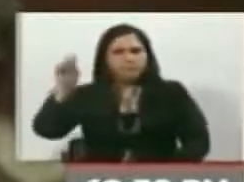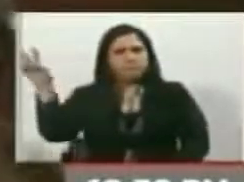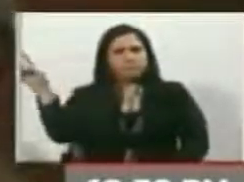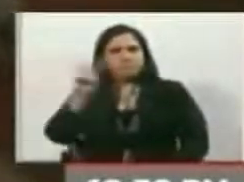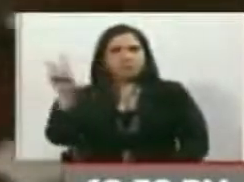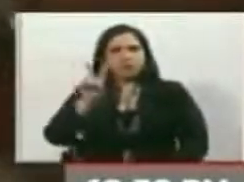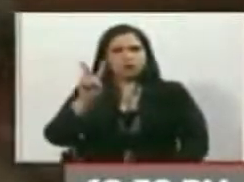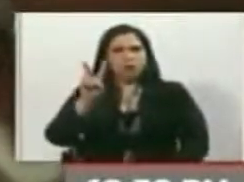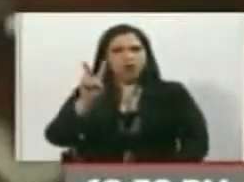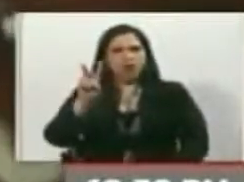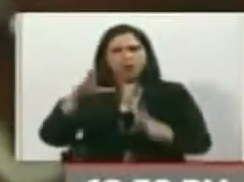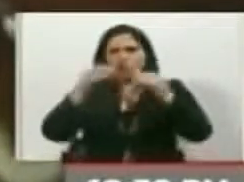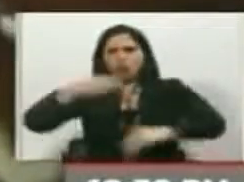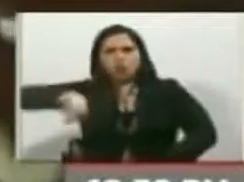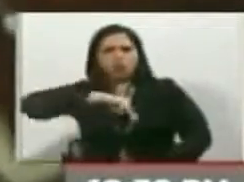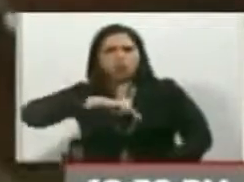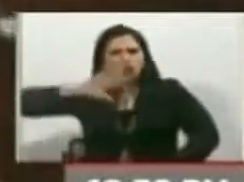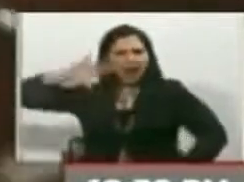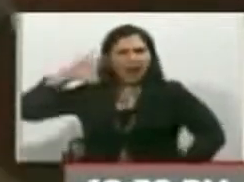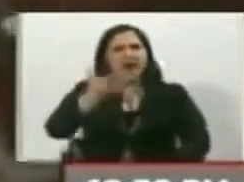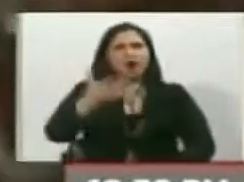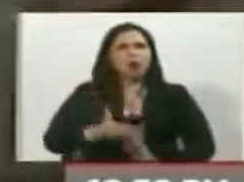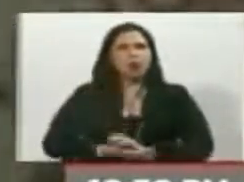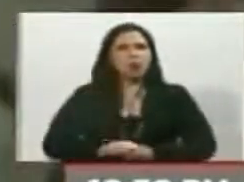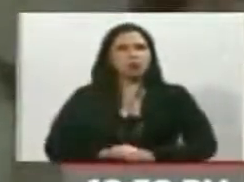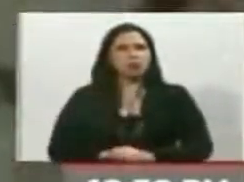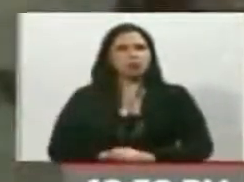Venezuela, de todos nosotros. ¡Carajo!